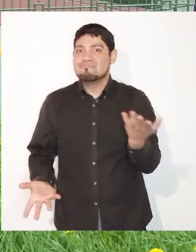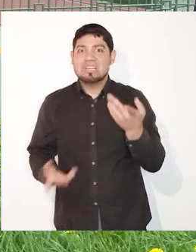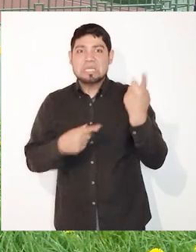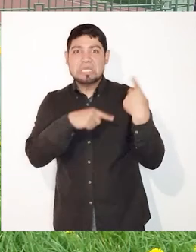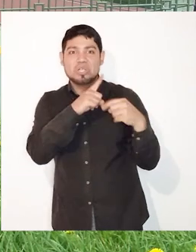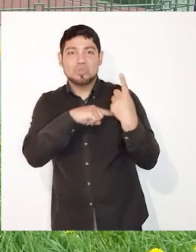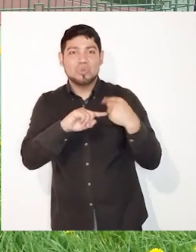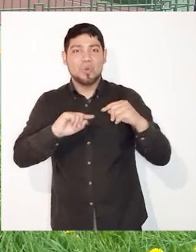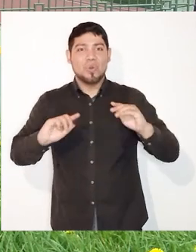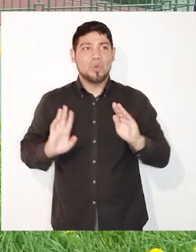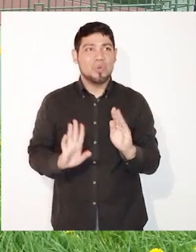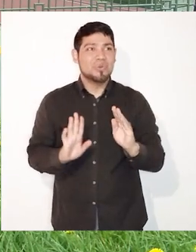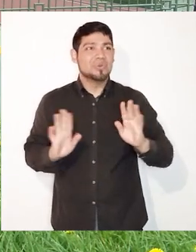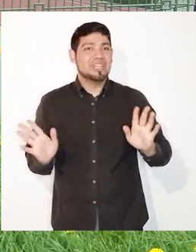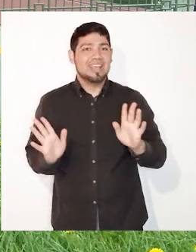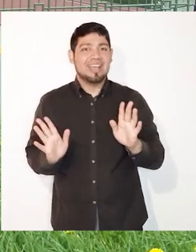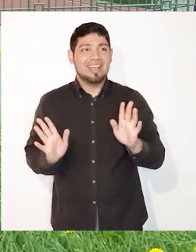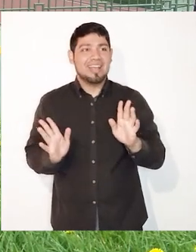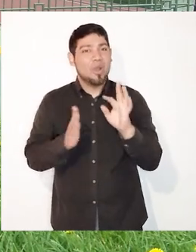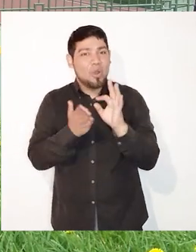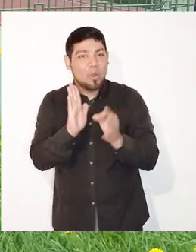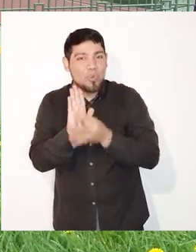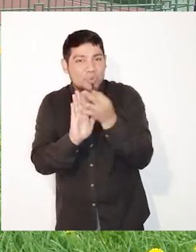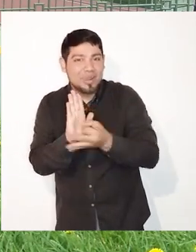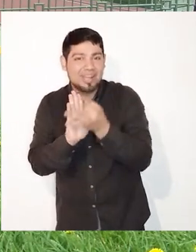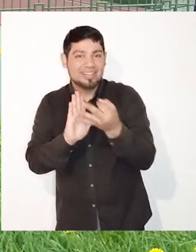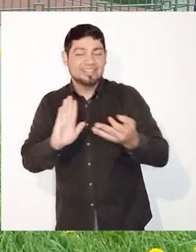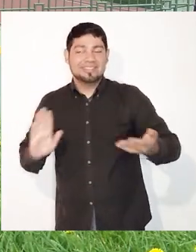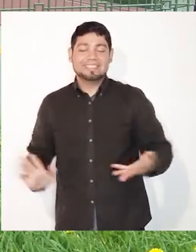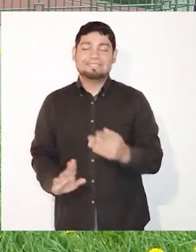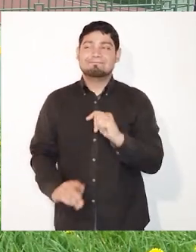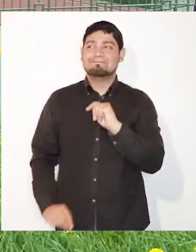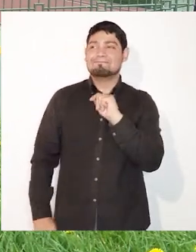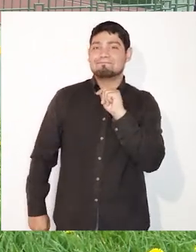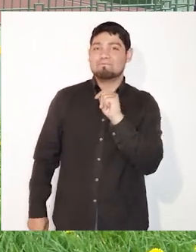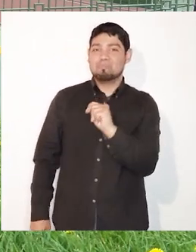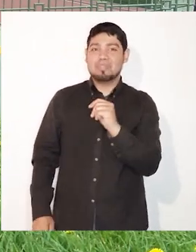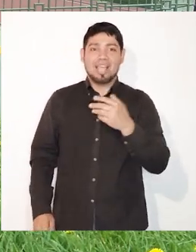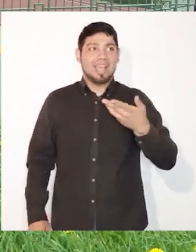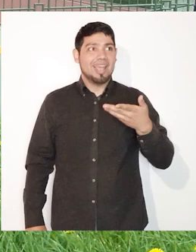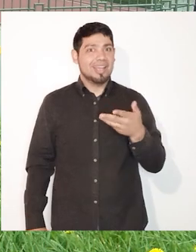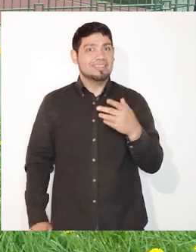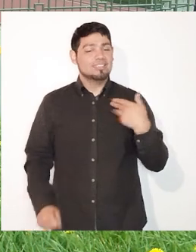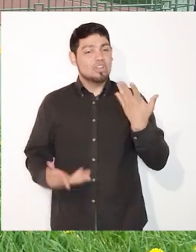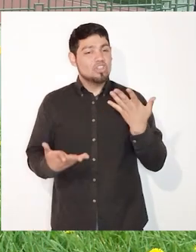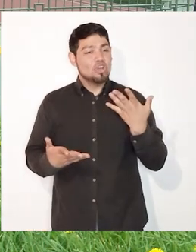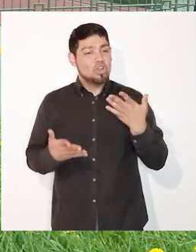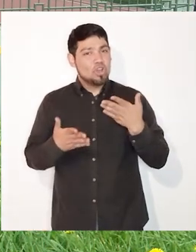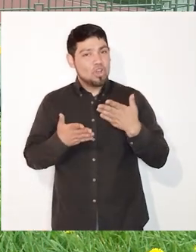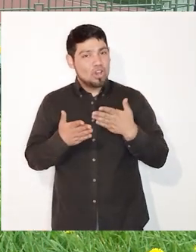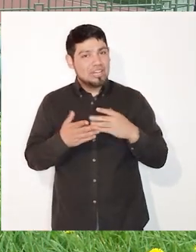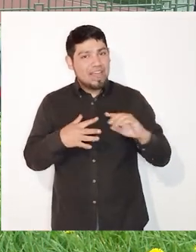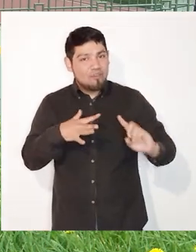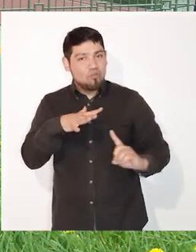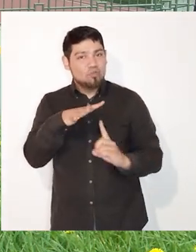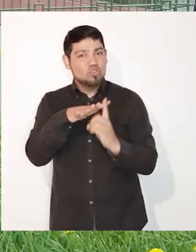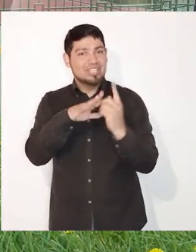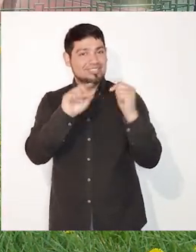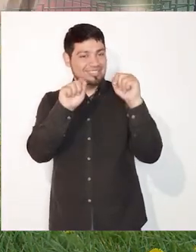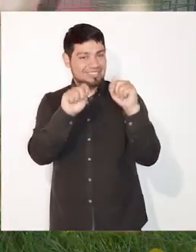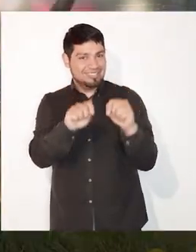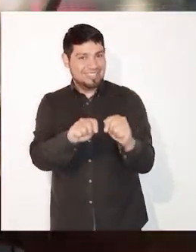chascarros, historias, leyendas, a partir prácticamente de los aborígenes y también dentro de las